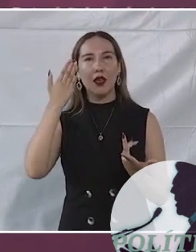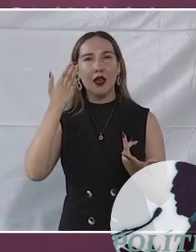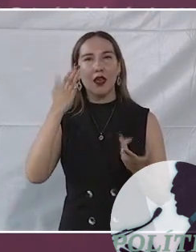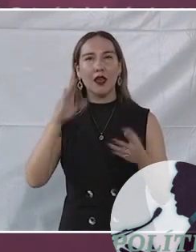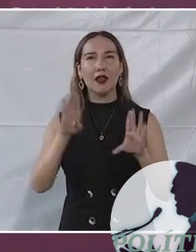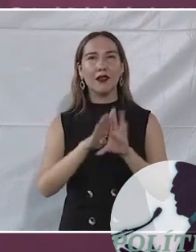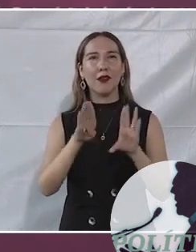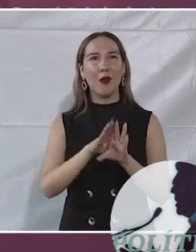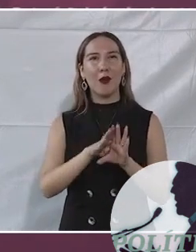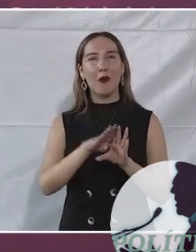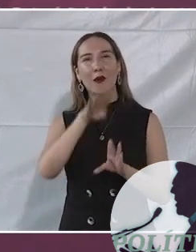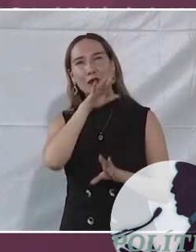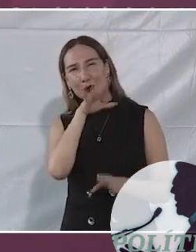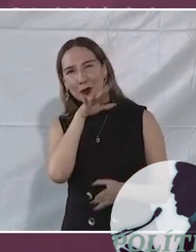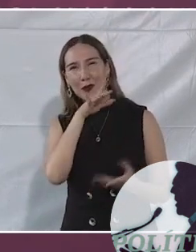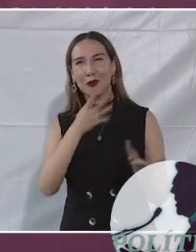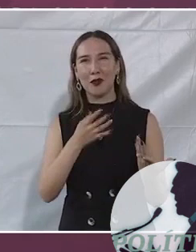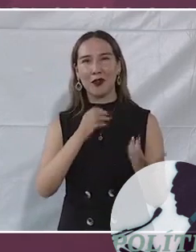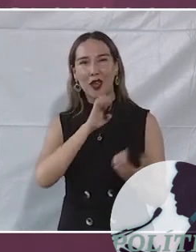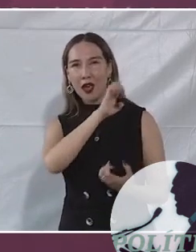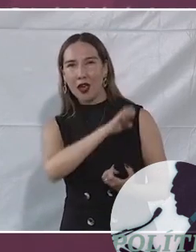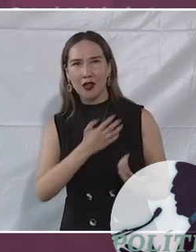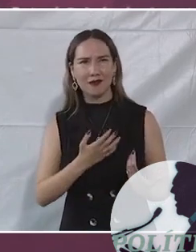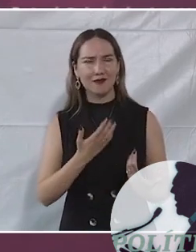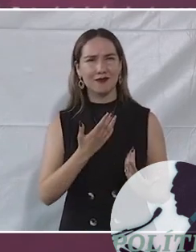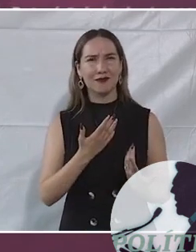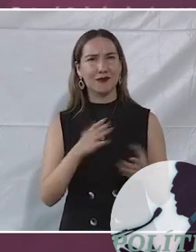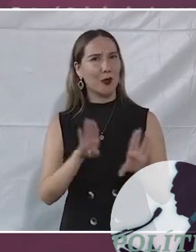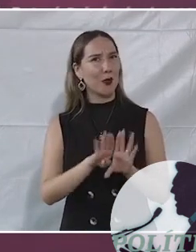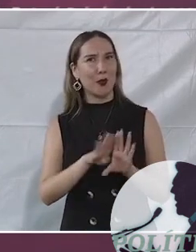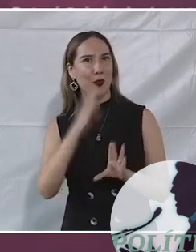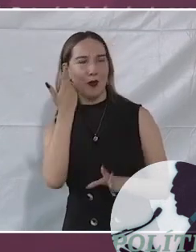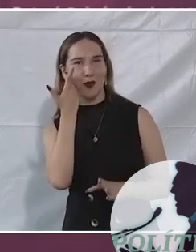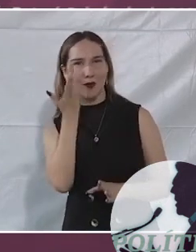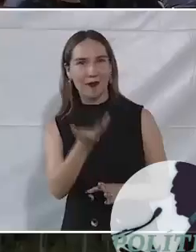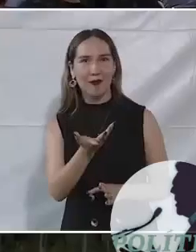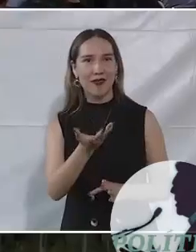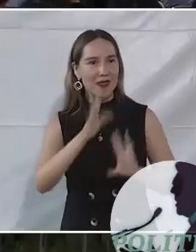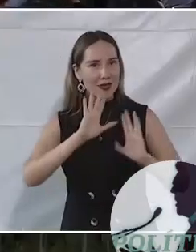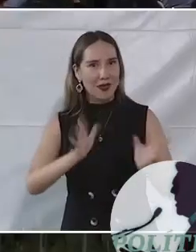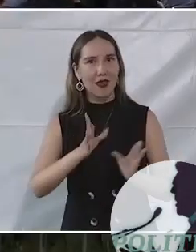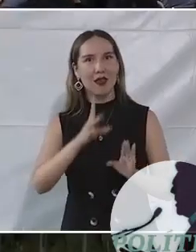puercos, cochinos, marranos, eso es lo que son. Pero ya se acabó